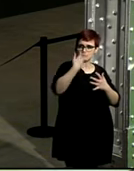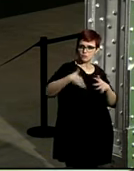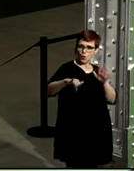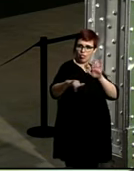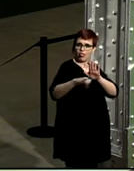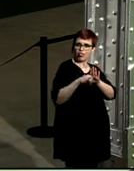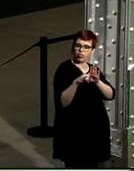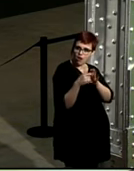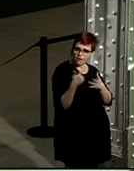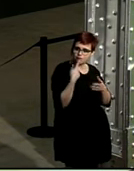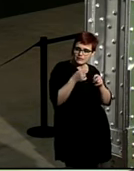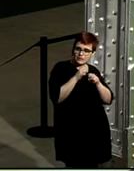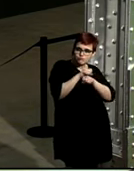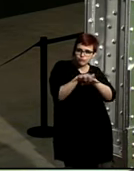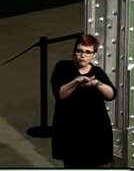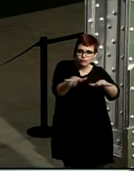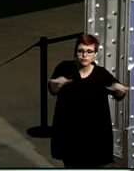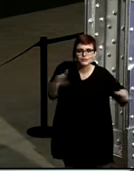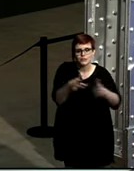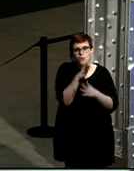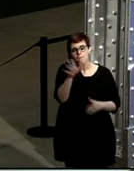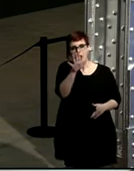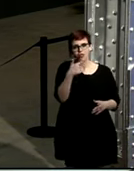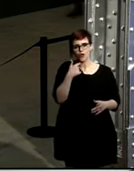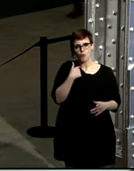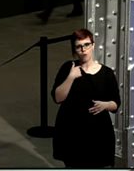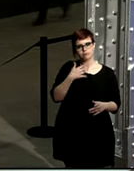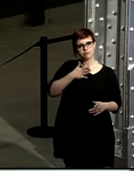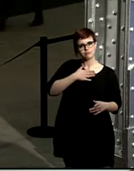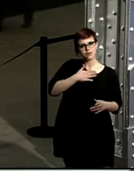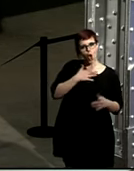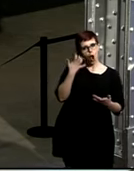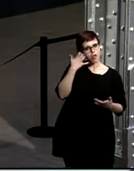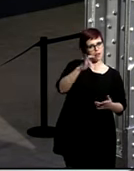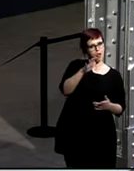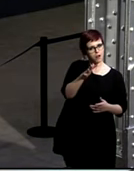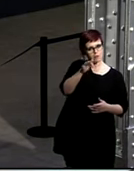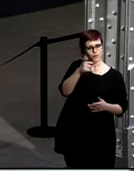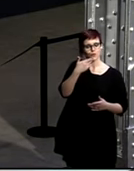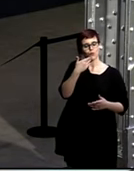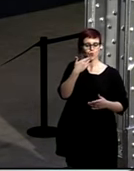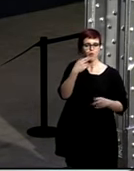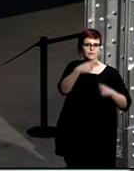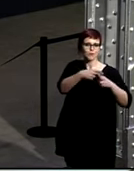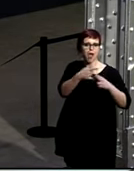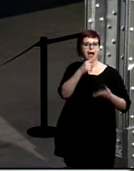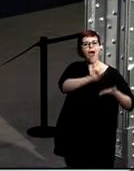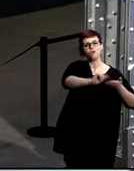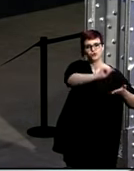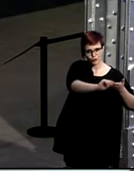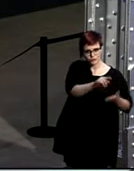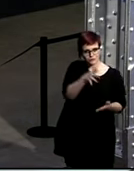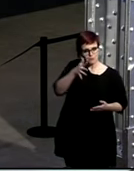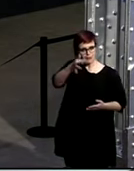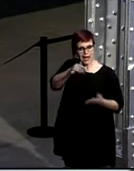pudiera buscar algo entre autoral y comercial a la vez. O sea, creo que no tenemos que hacer películas autorales solo para que se